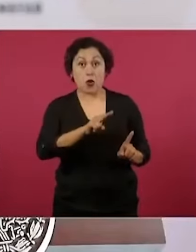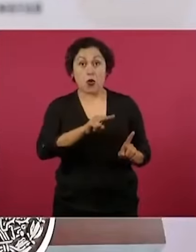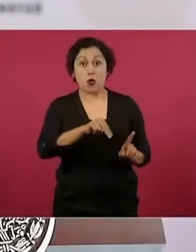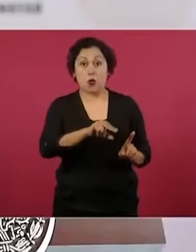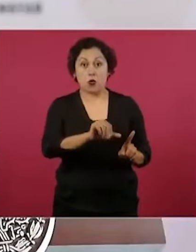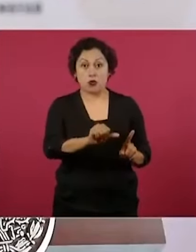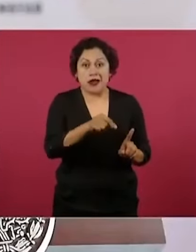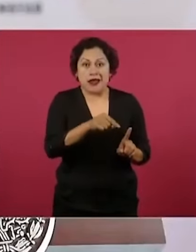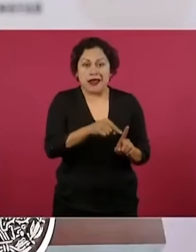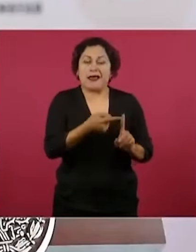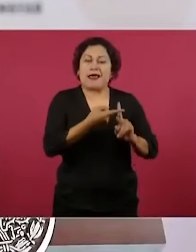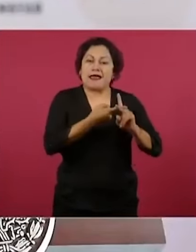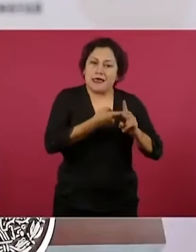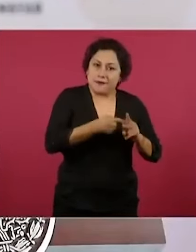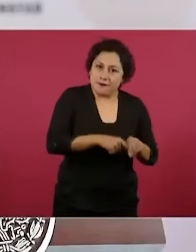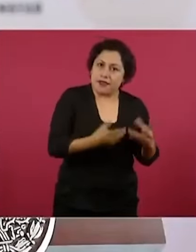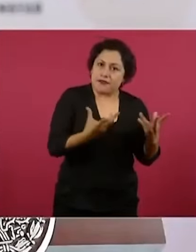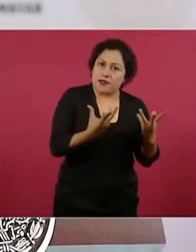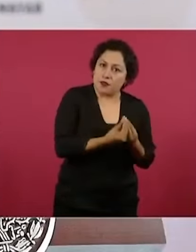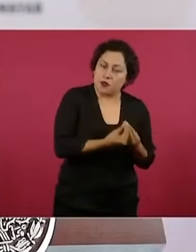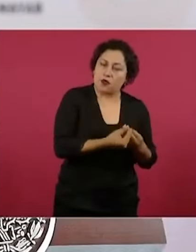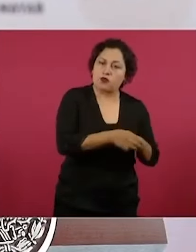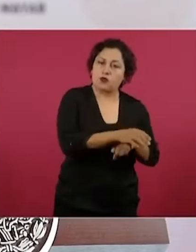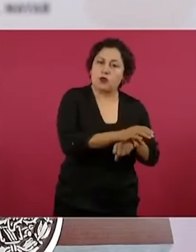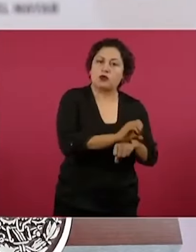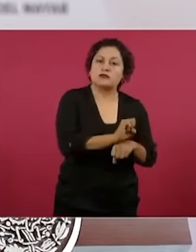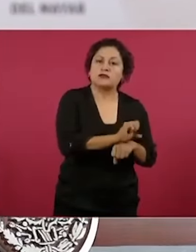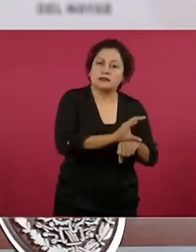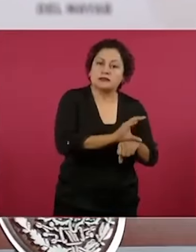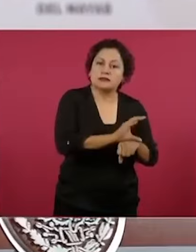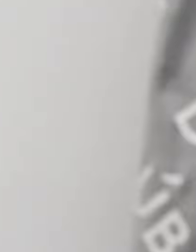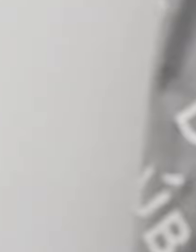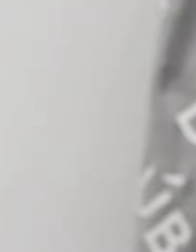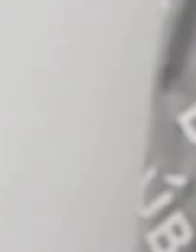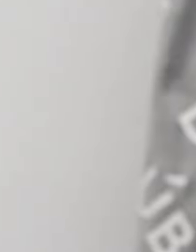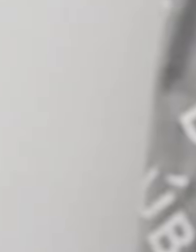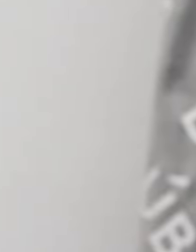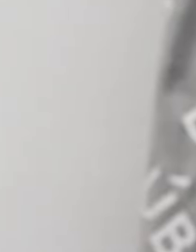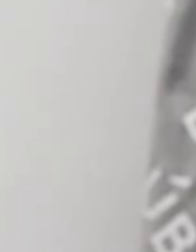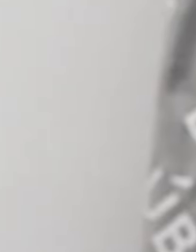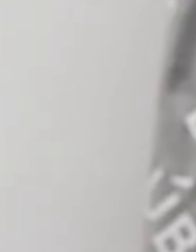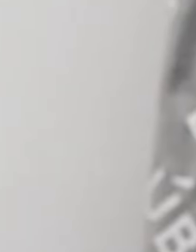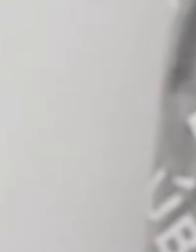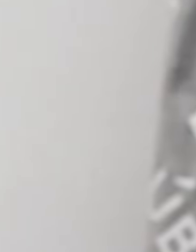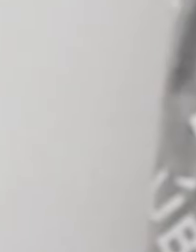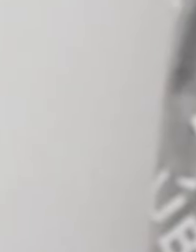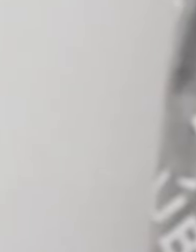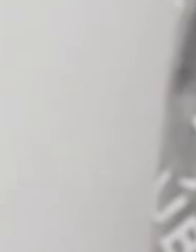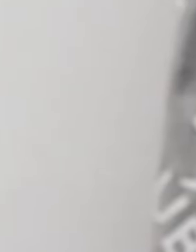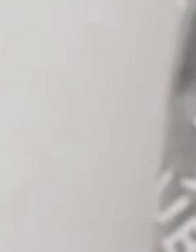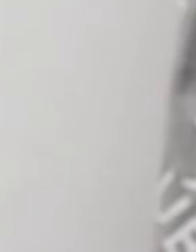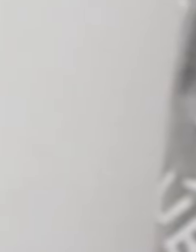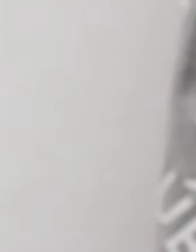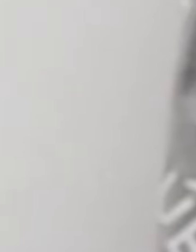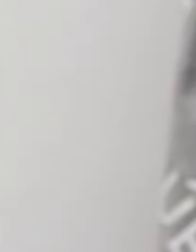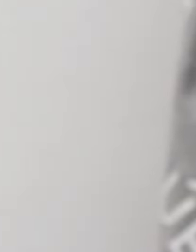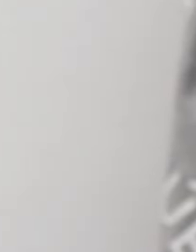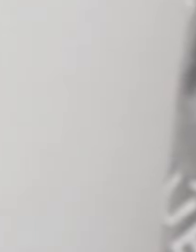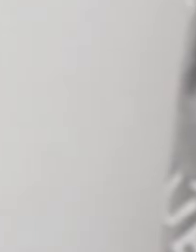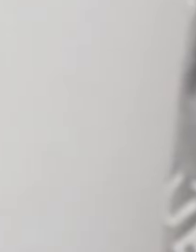este policía corrupto. Imagino que no lo será. Que lo diga García Luna o que lo diga Sergio